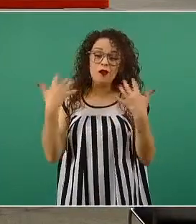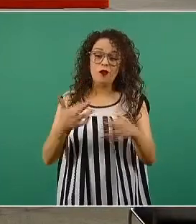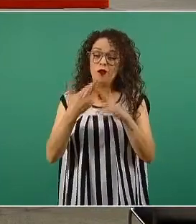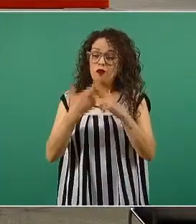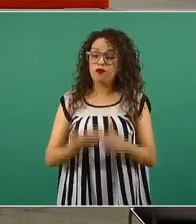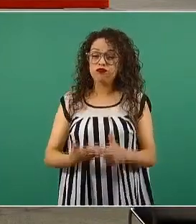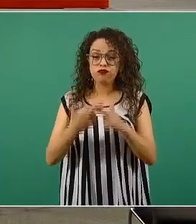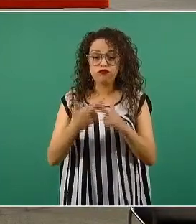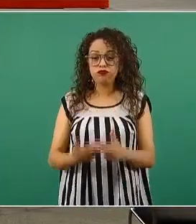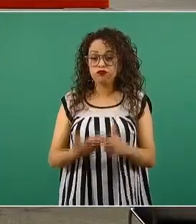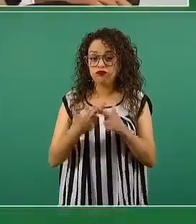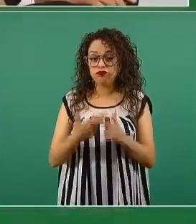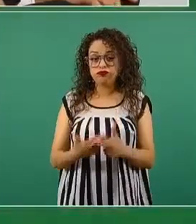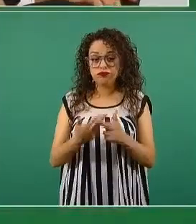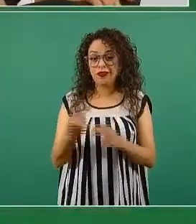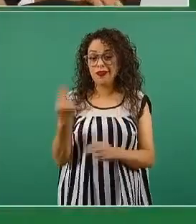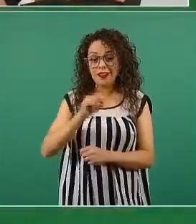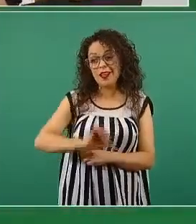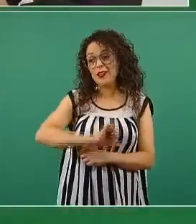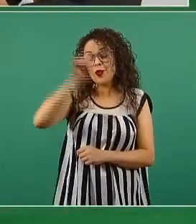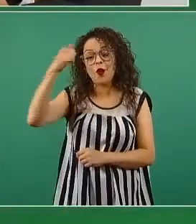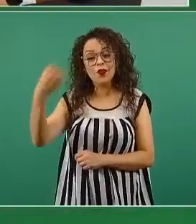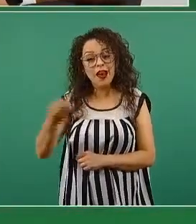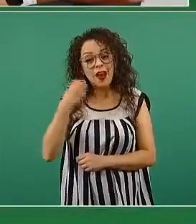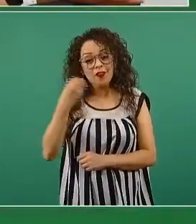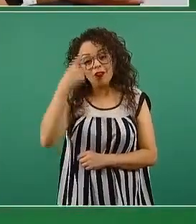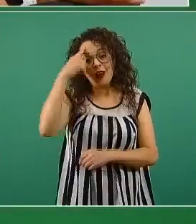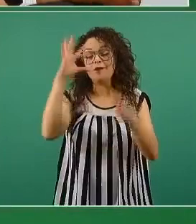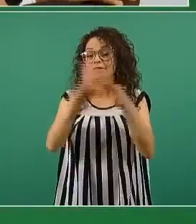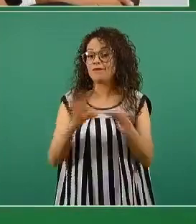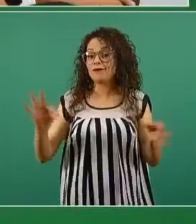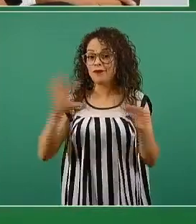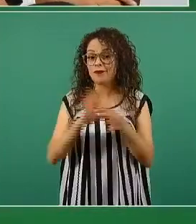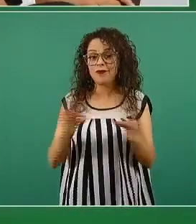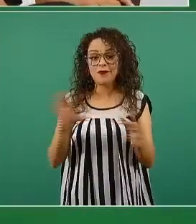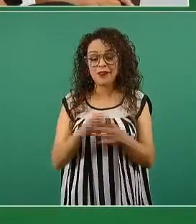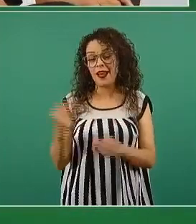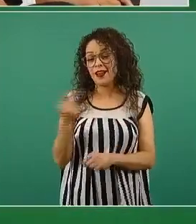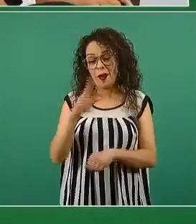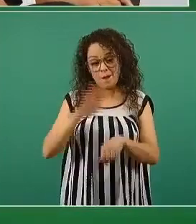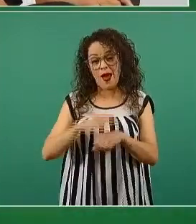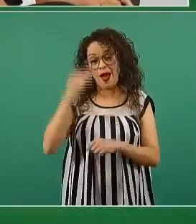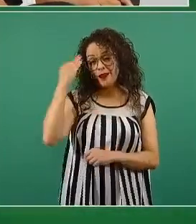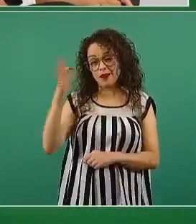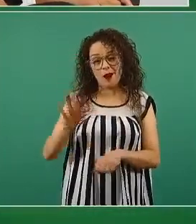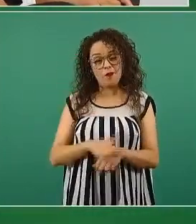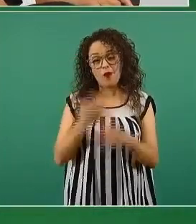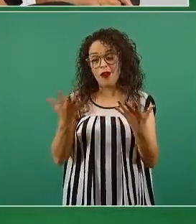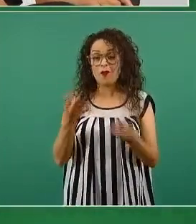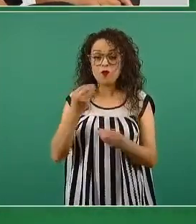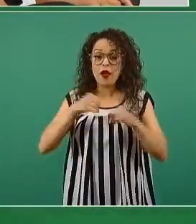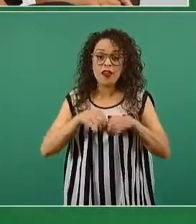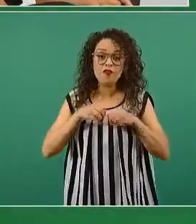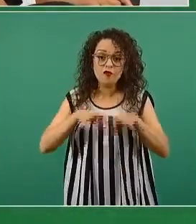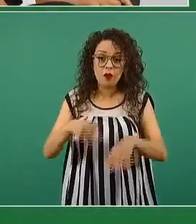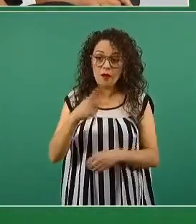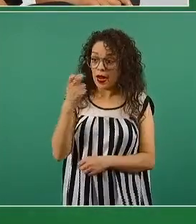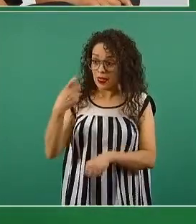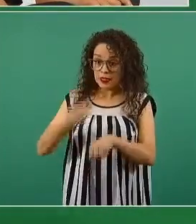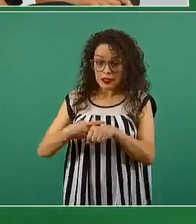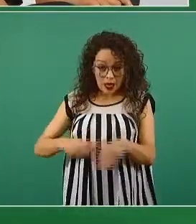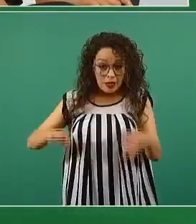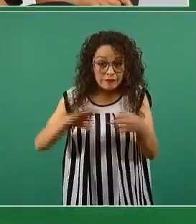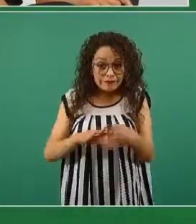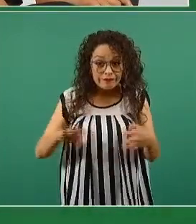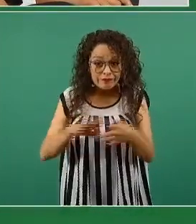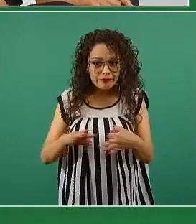creo que sería como para otra conferencia de prensa, porque sí es muy vasto, pero es una enfermedad no tan frecuente como lo